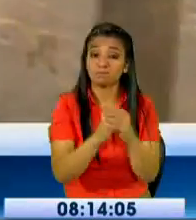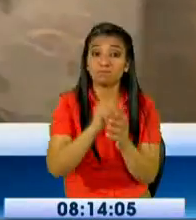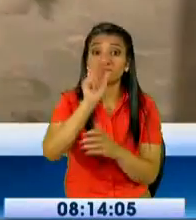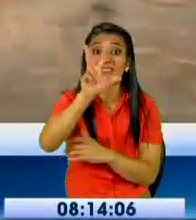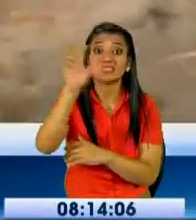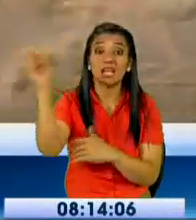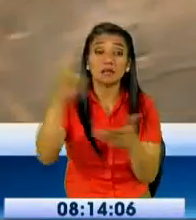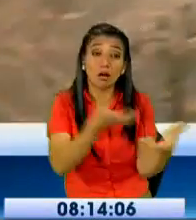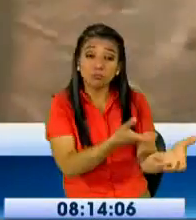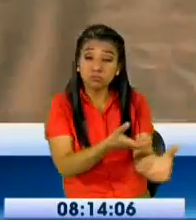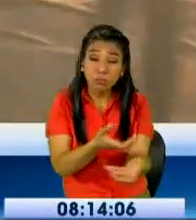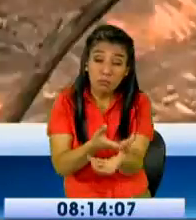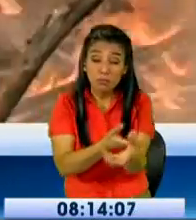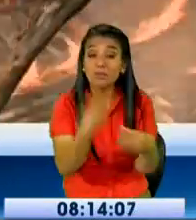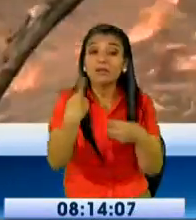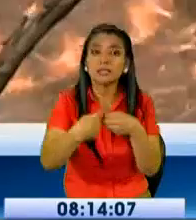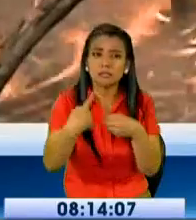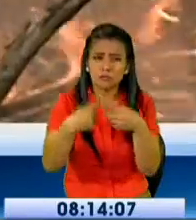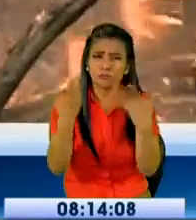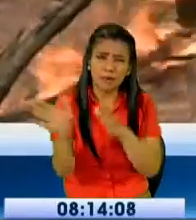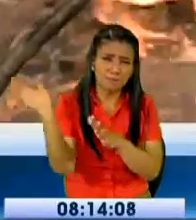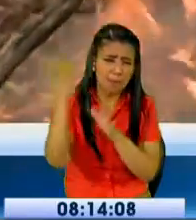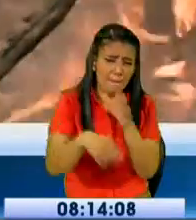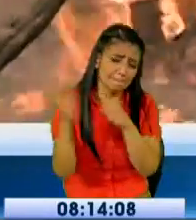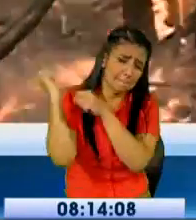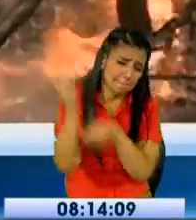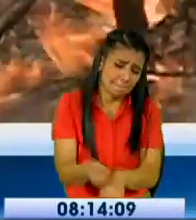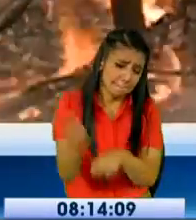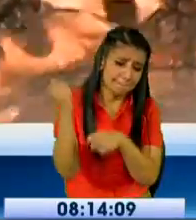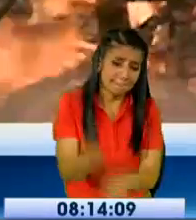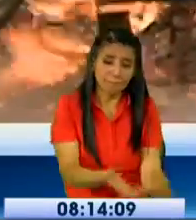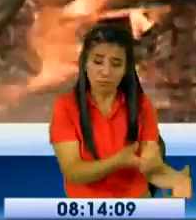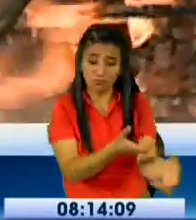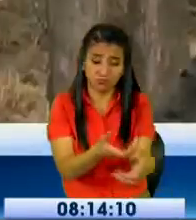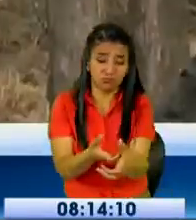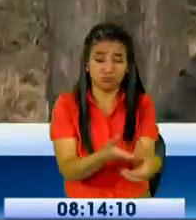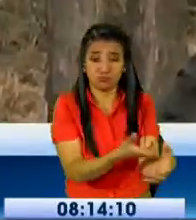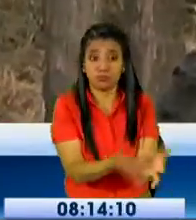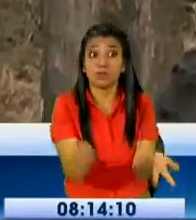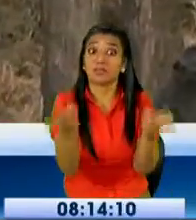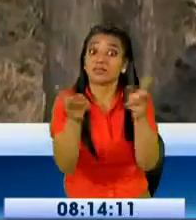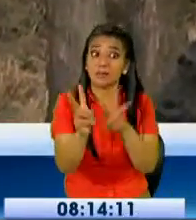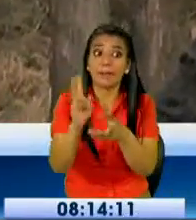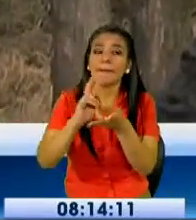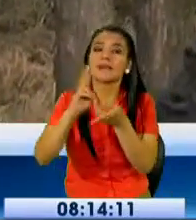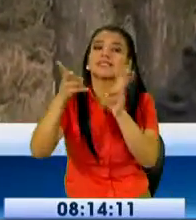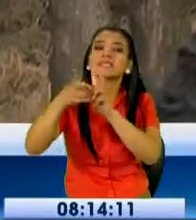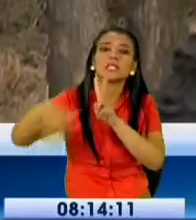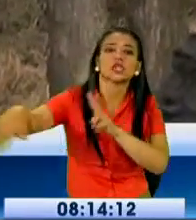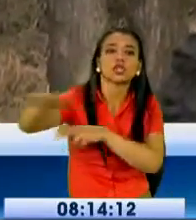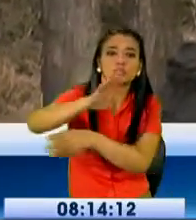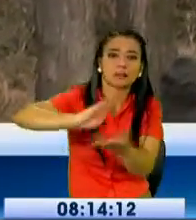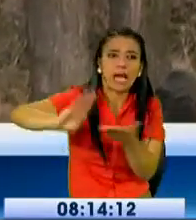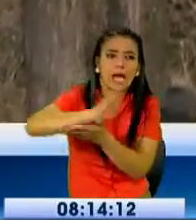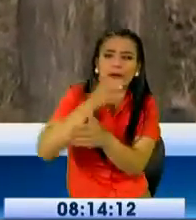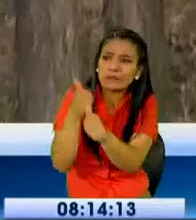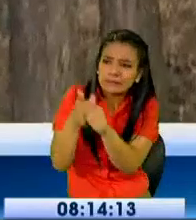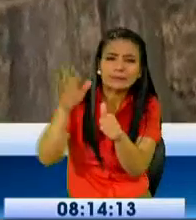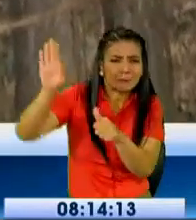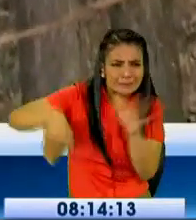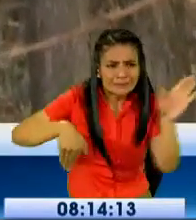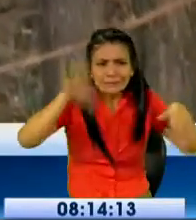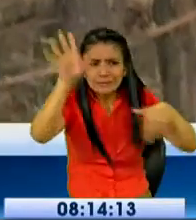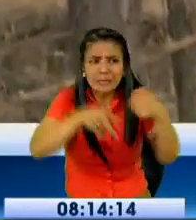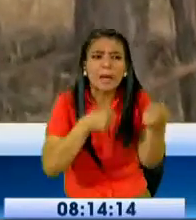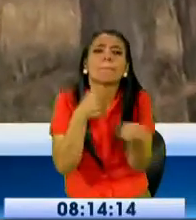de bomberos de la capital intervinieron para poder sofocar las llamas. Hasta este sitio también llegaron moradores de barrios cercanos para tratar de ayudar con